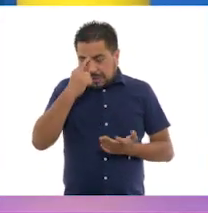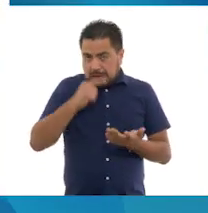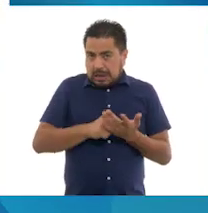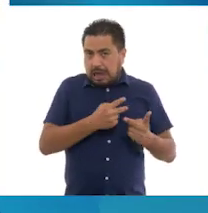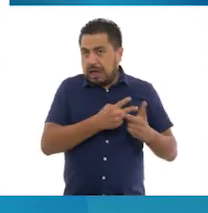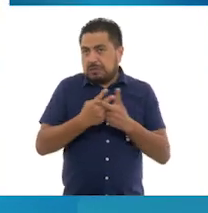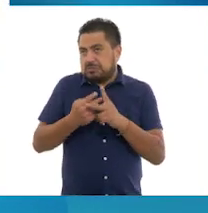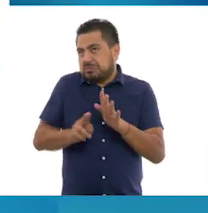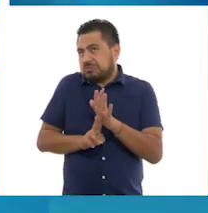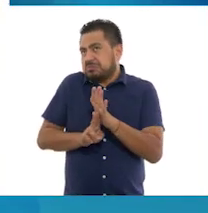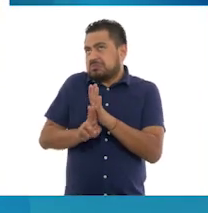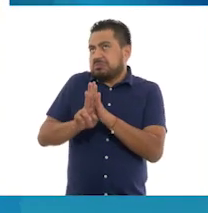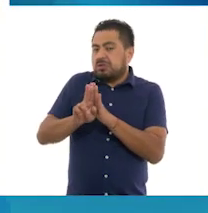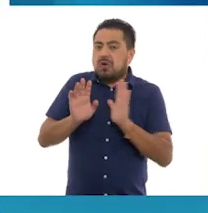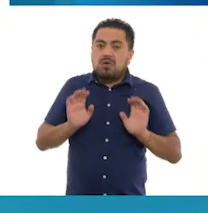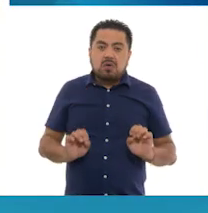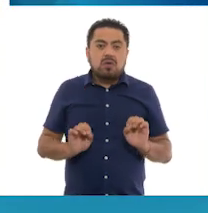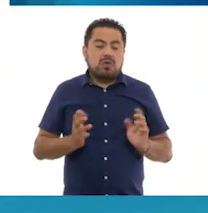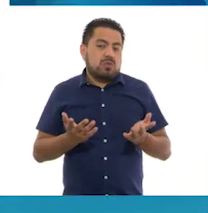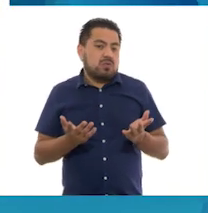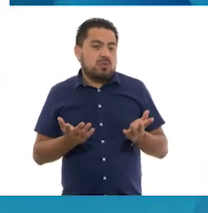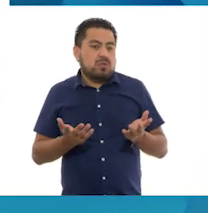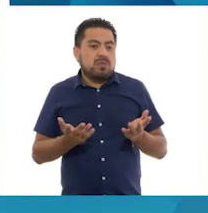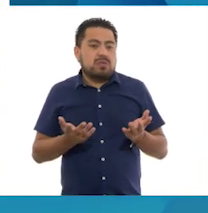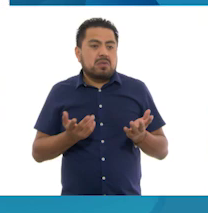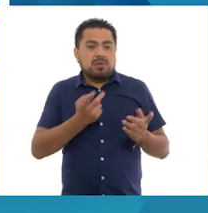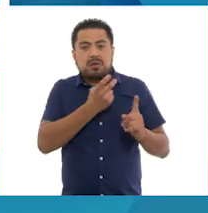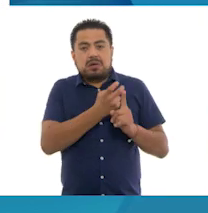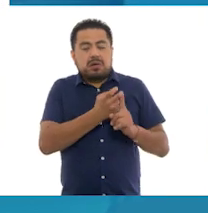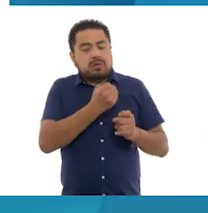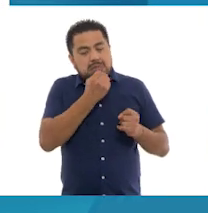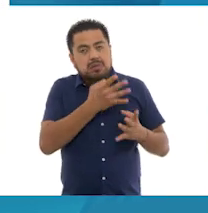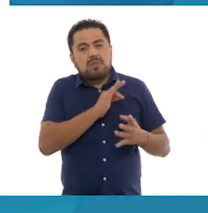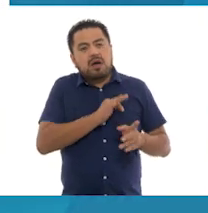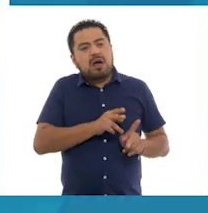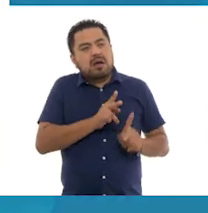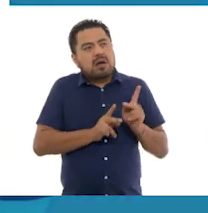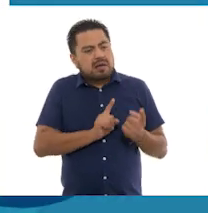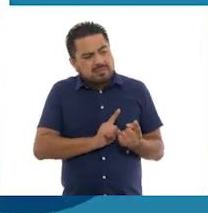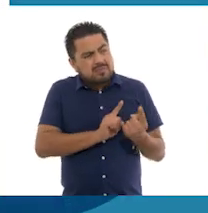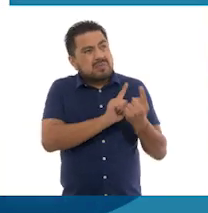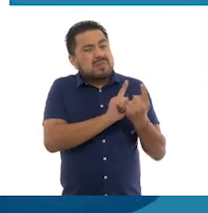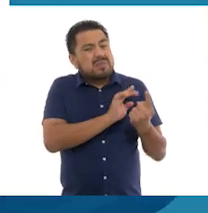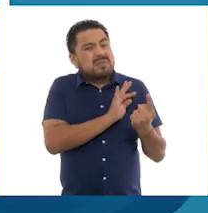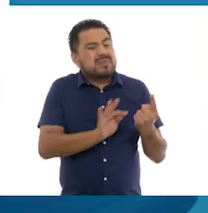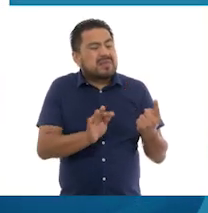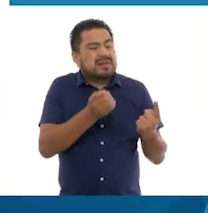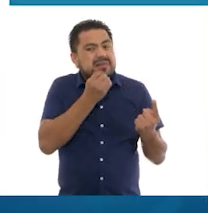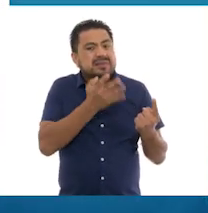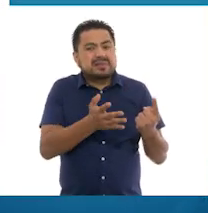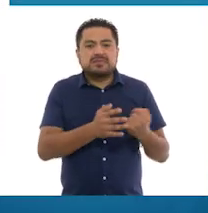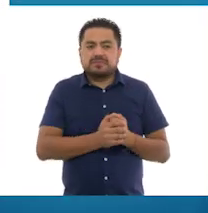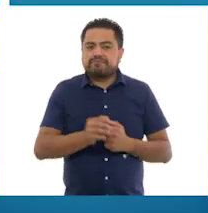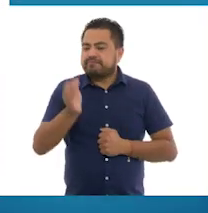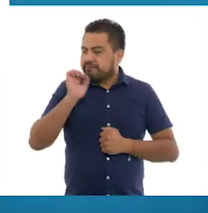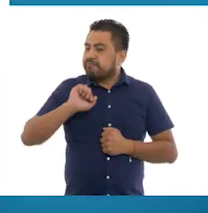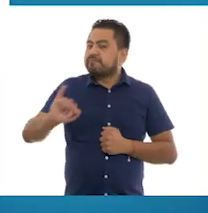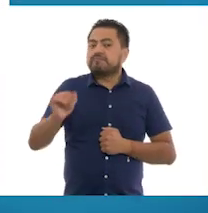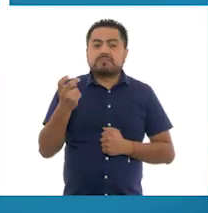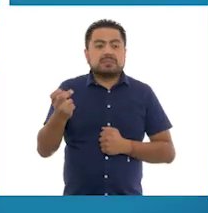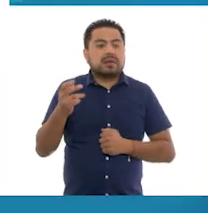astronauta o a una astronauta. Sin duda sería increíble poder platicar con uno. Sí. Indudablemente